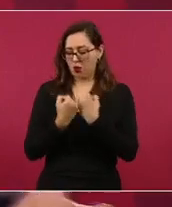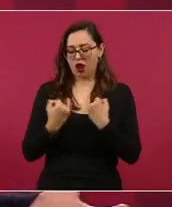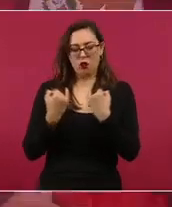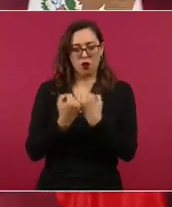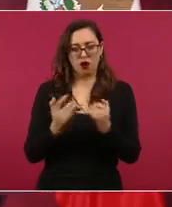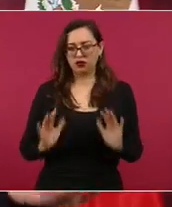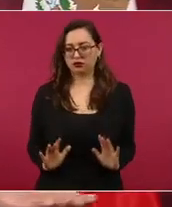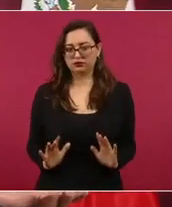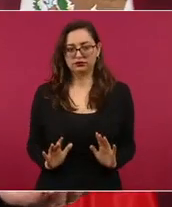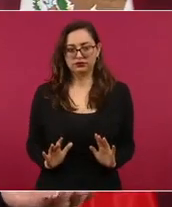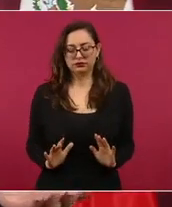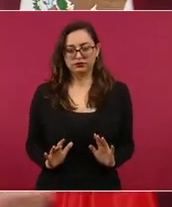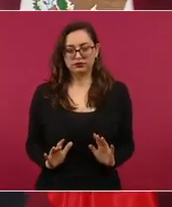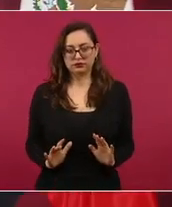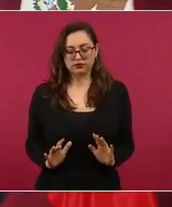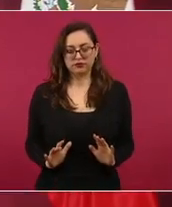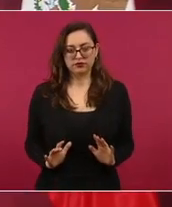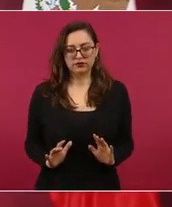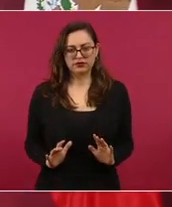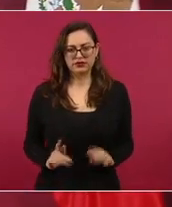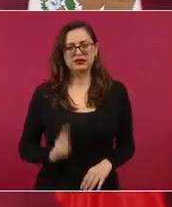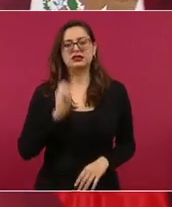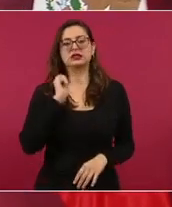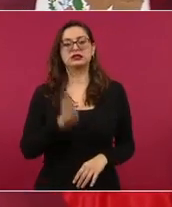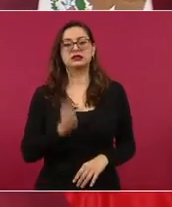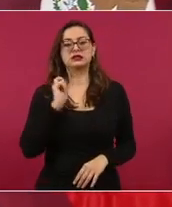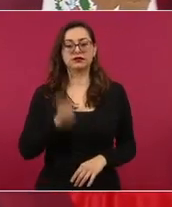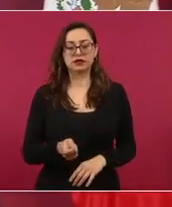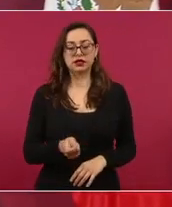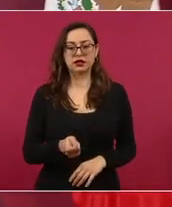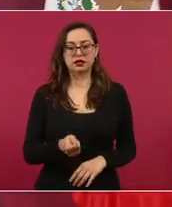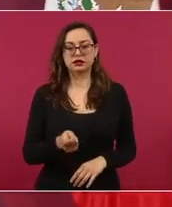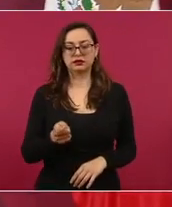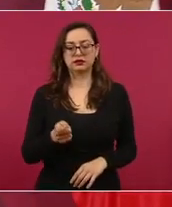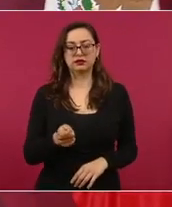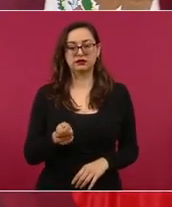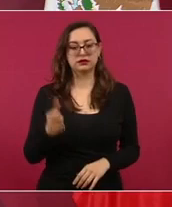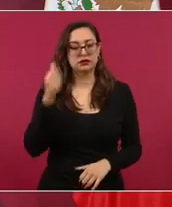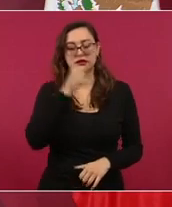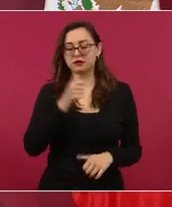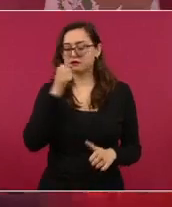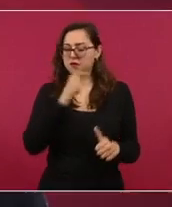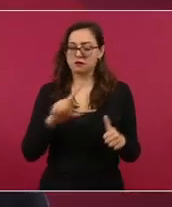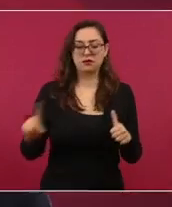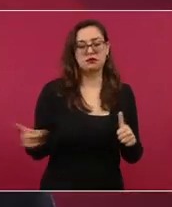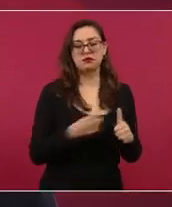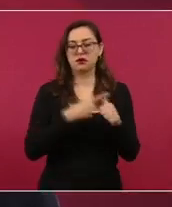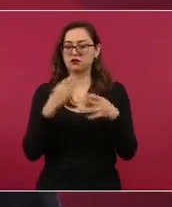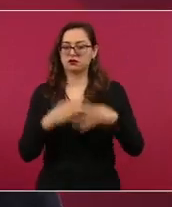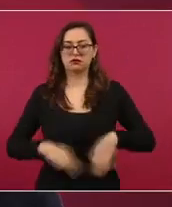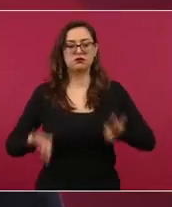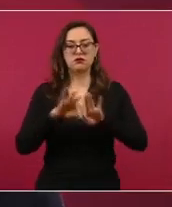¿qué se requiere ante todo? La honestidad,